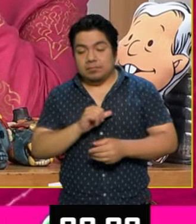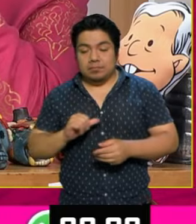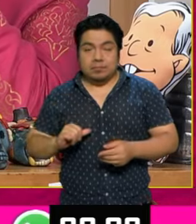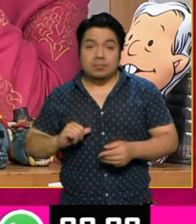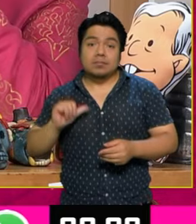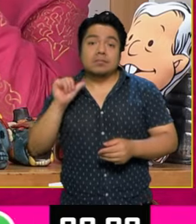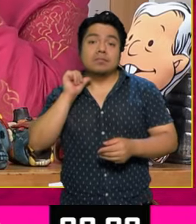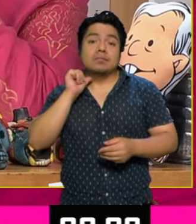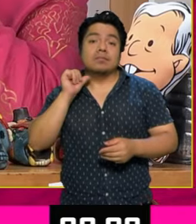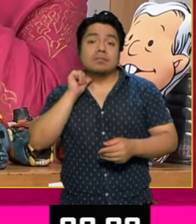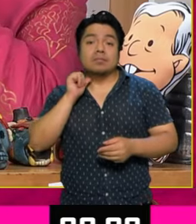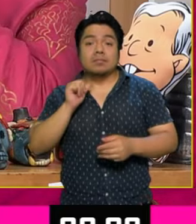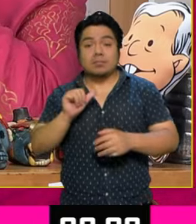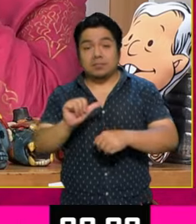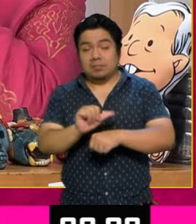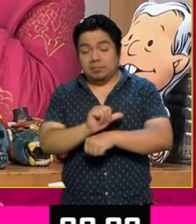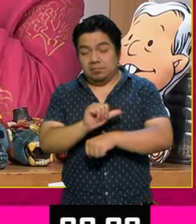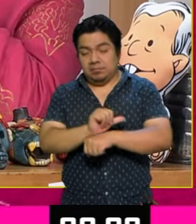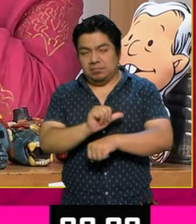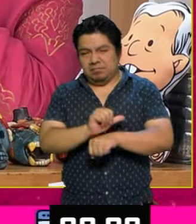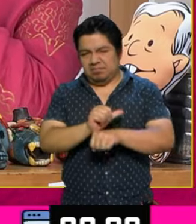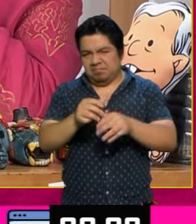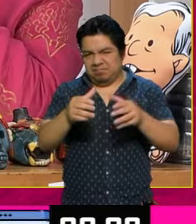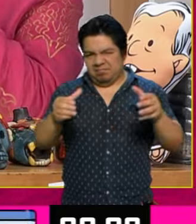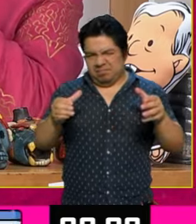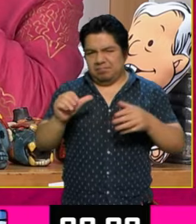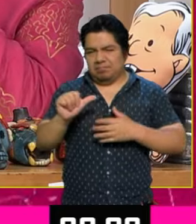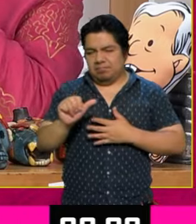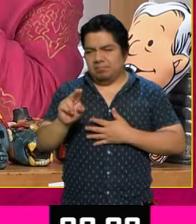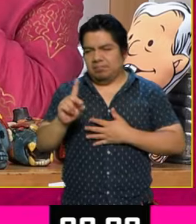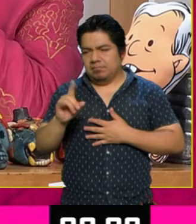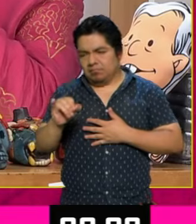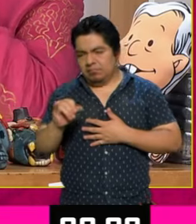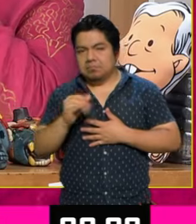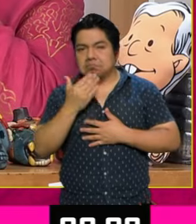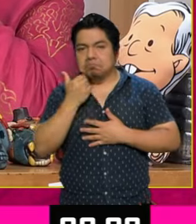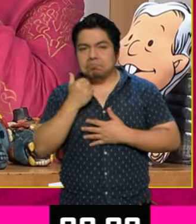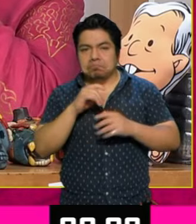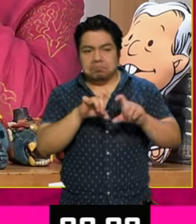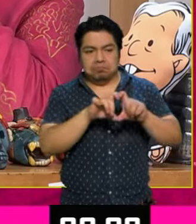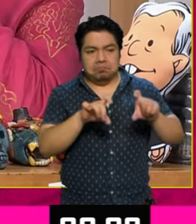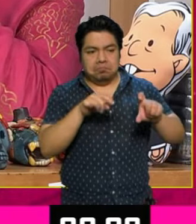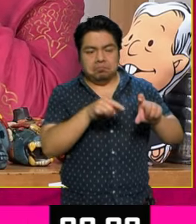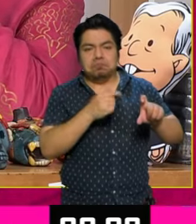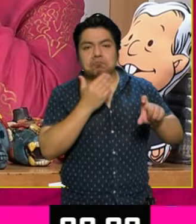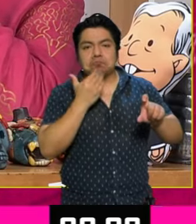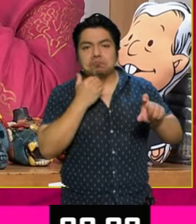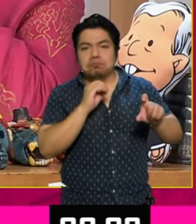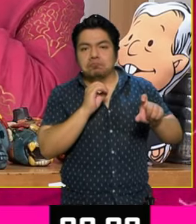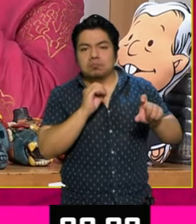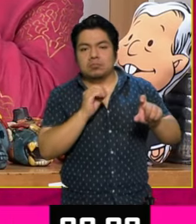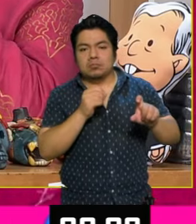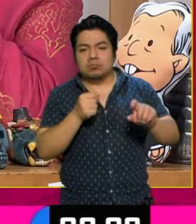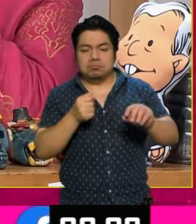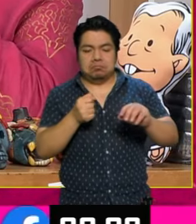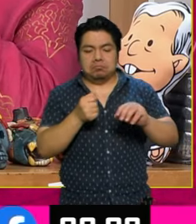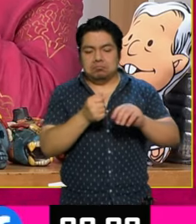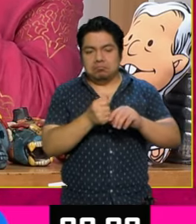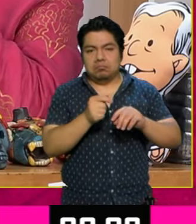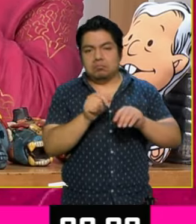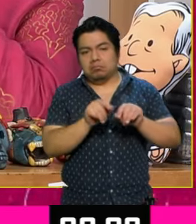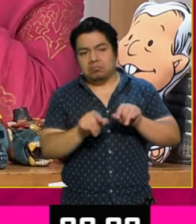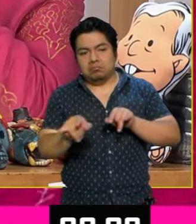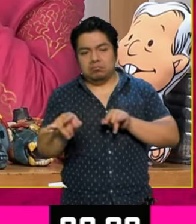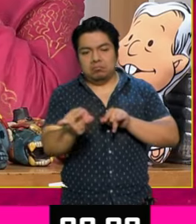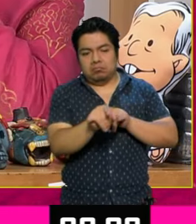Azcapotzalco, un autazo de estos, un Audi sin placa. Ni siquiera le dio llegue, nomás se le pusieron enfrente,